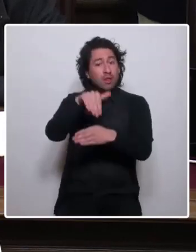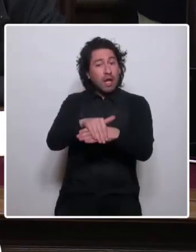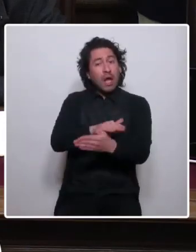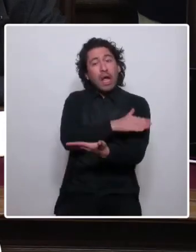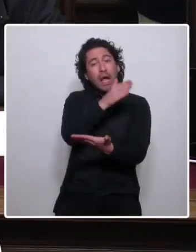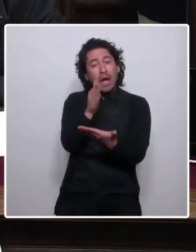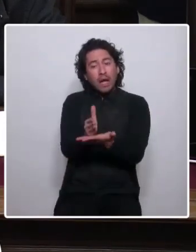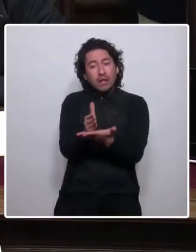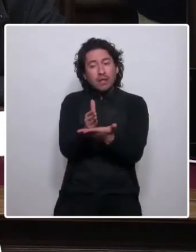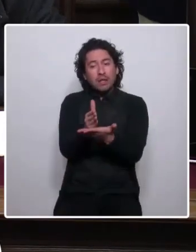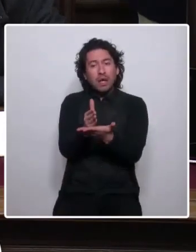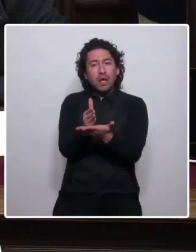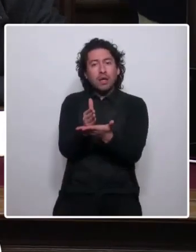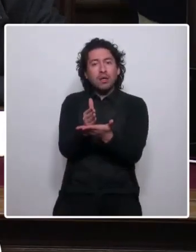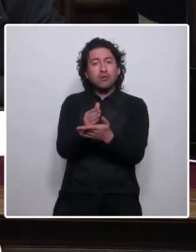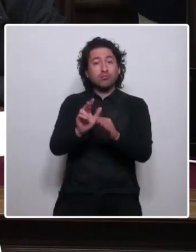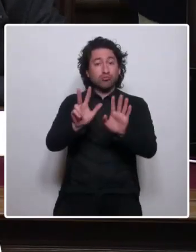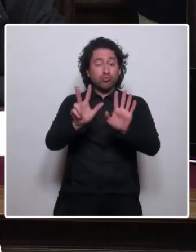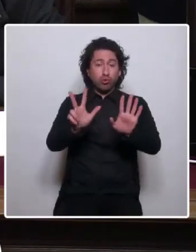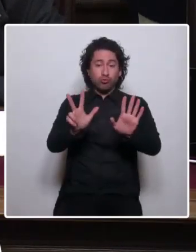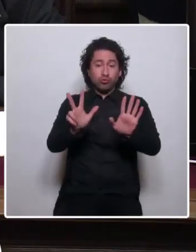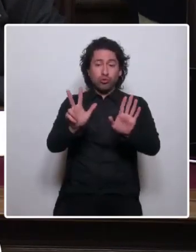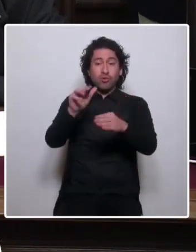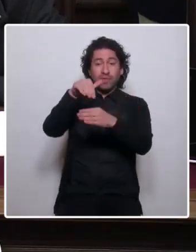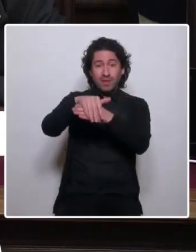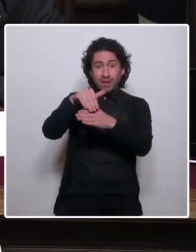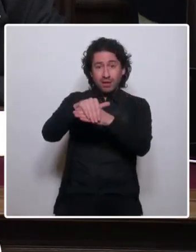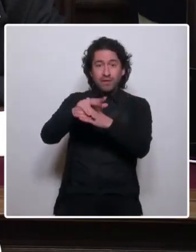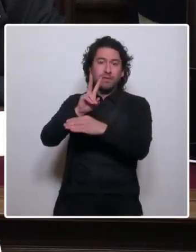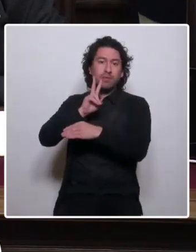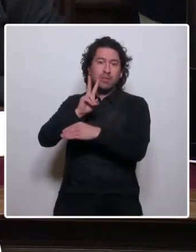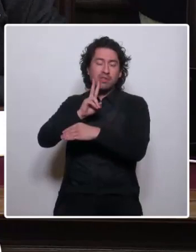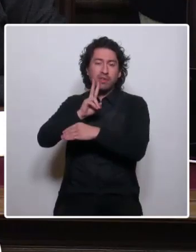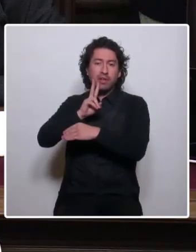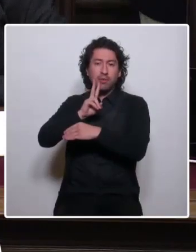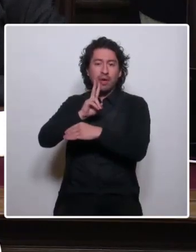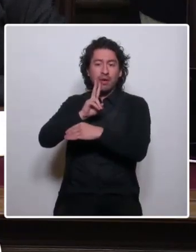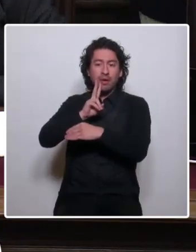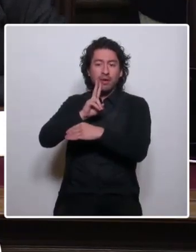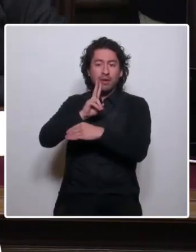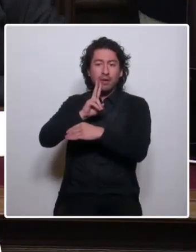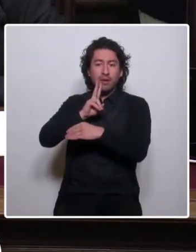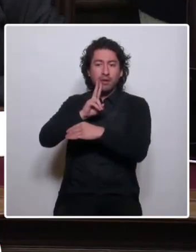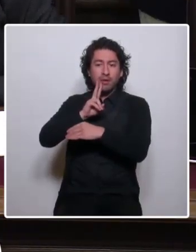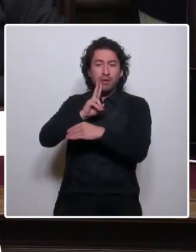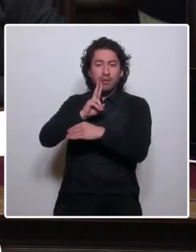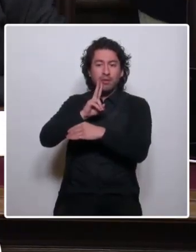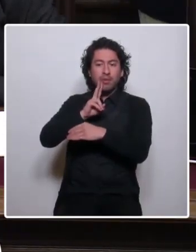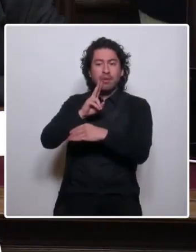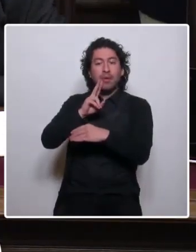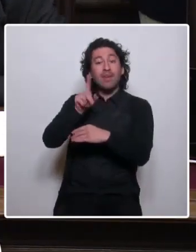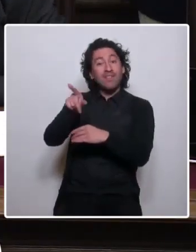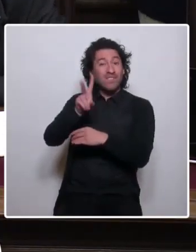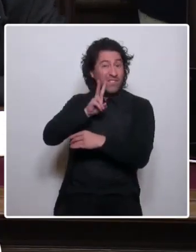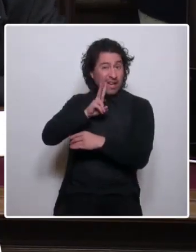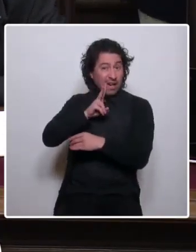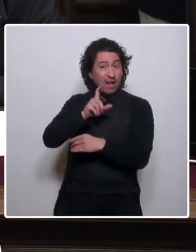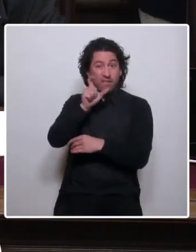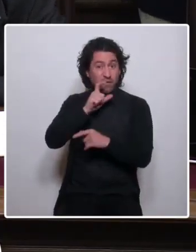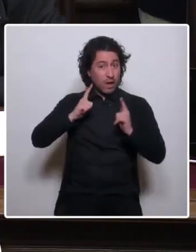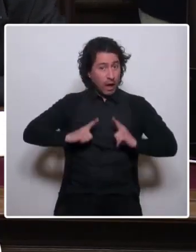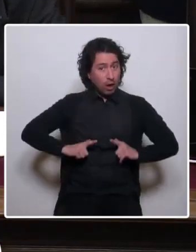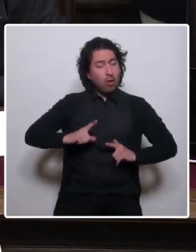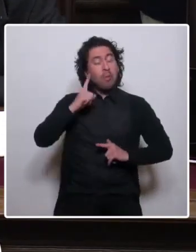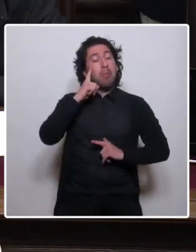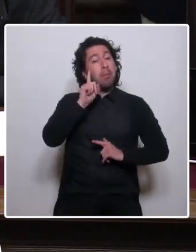las 20 horas del viernes. El viernes va a ser feriado. El punto es que